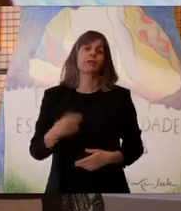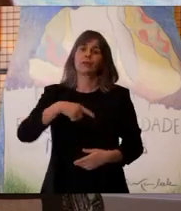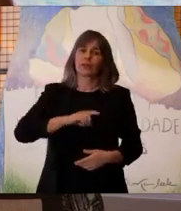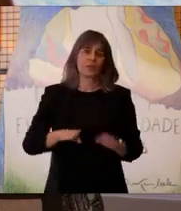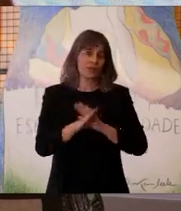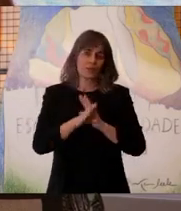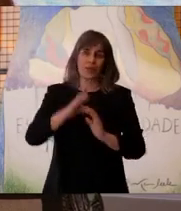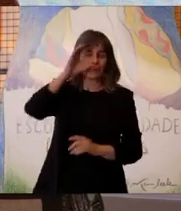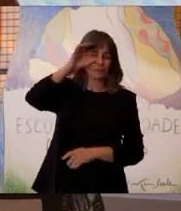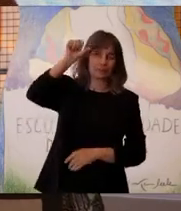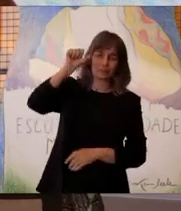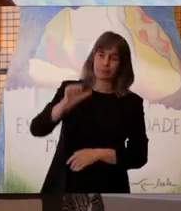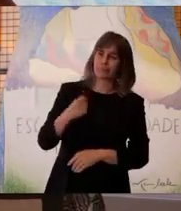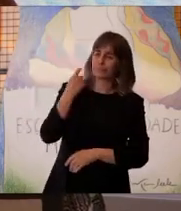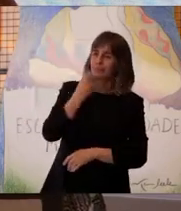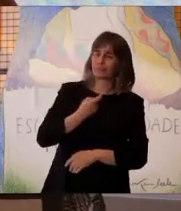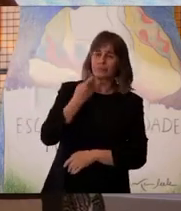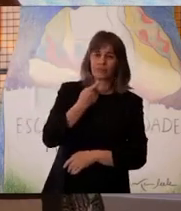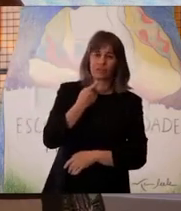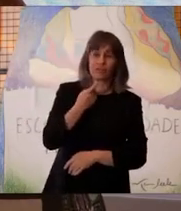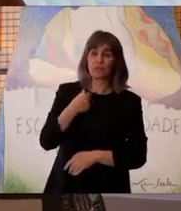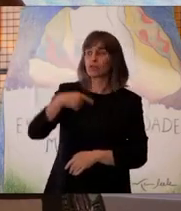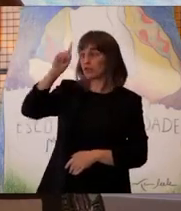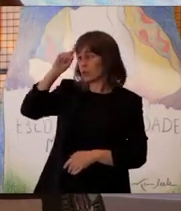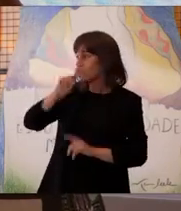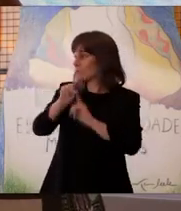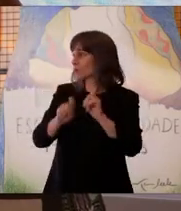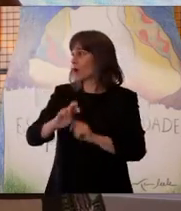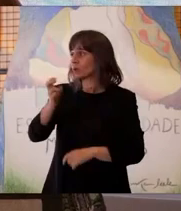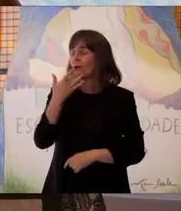dos horas Si por mí fuera Creo que había otra pregunta